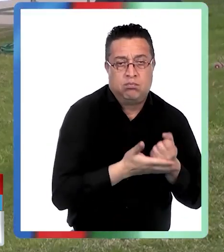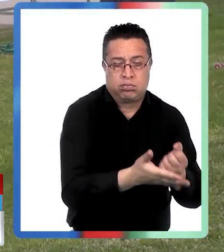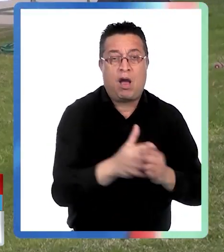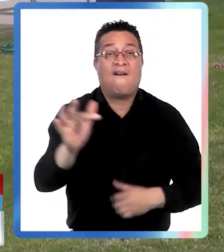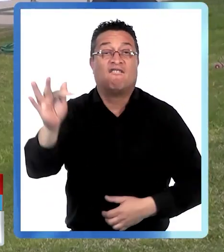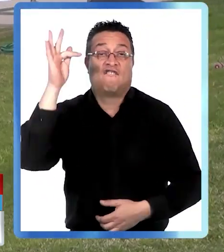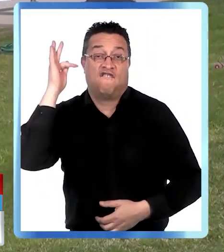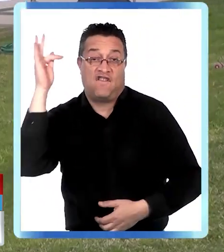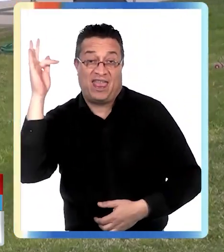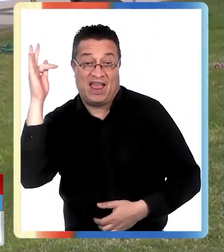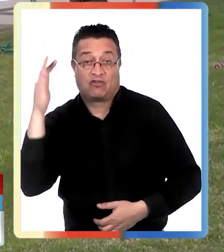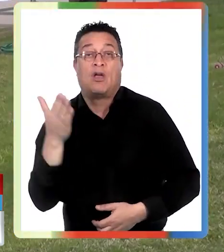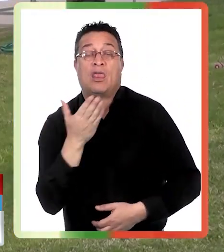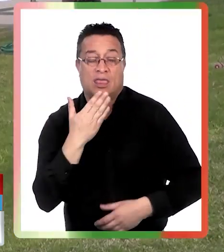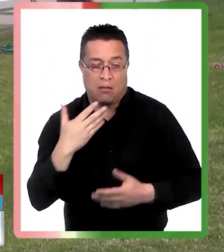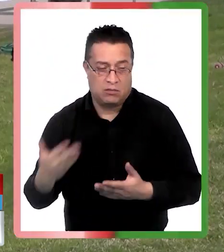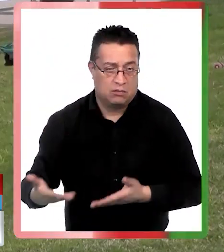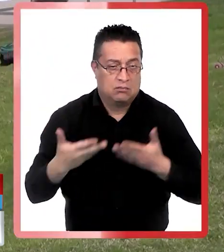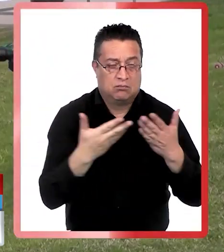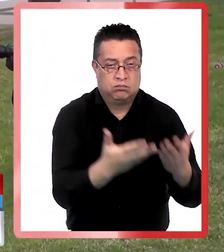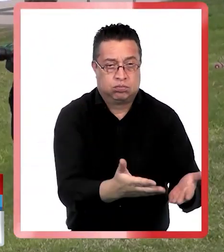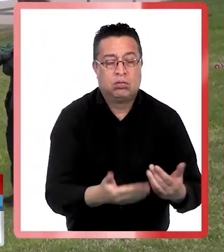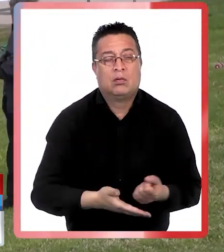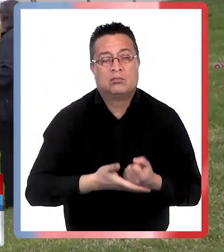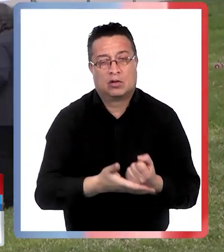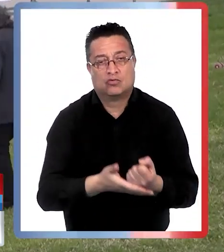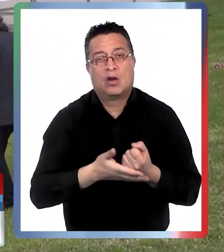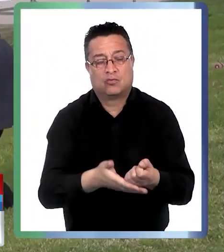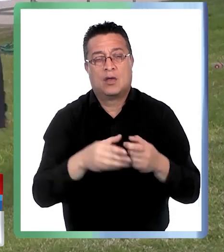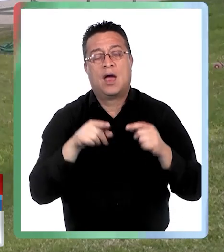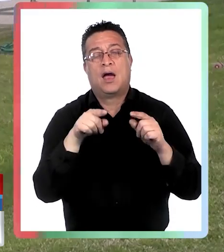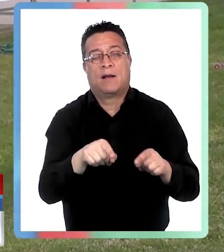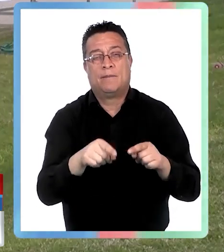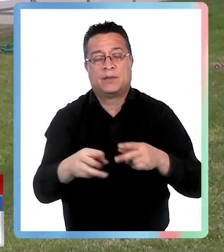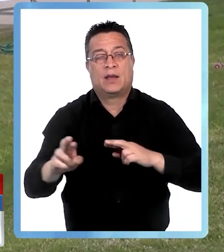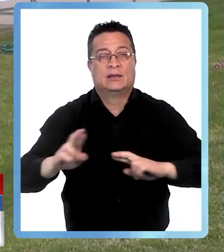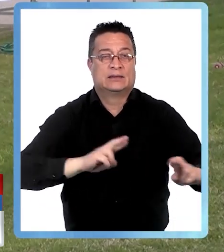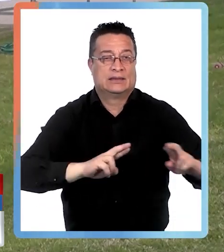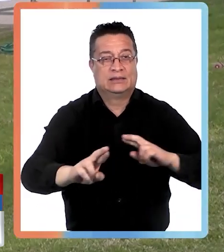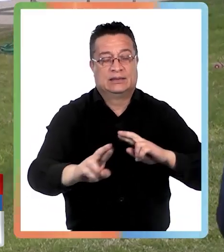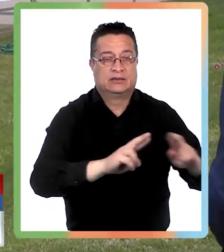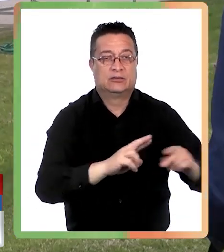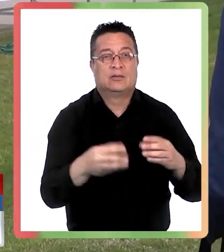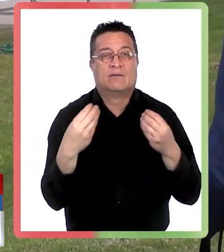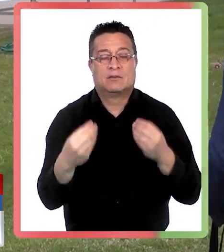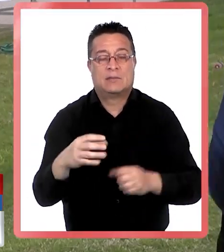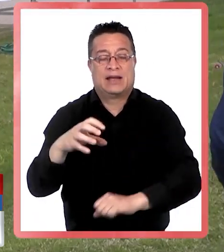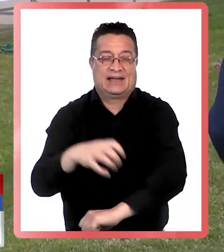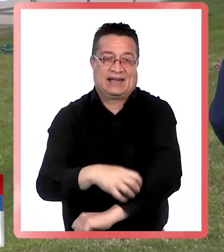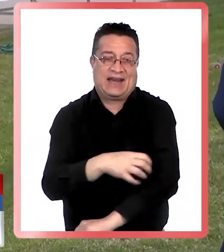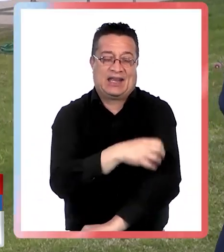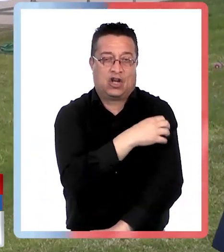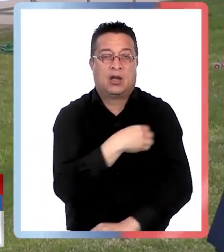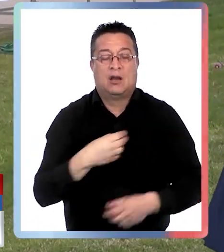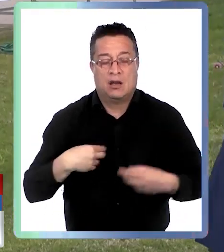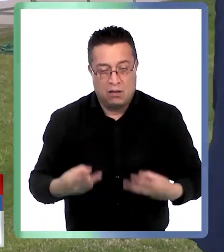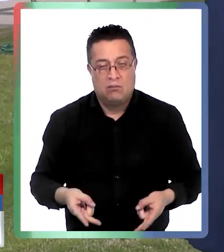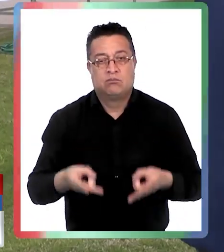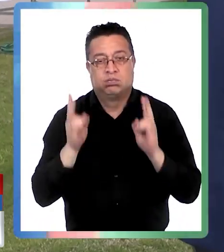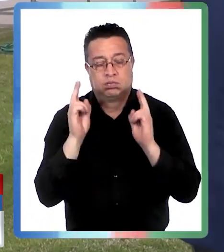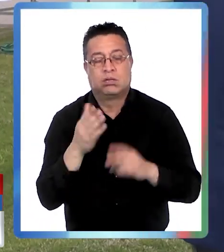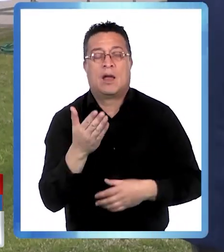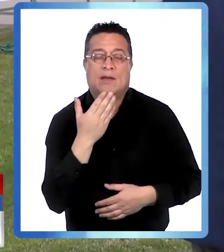federación también eh genere esto Esta relación También con la regiones nos permite